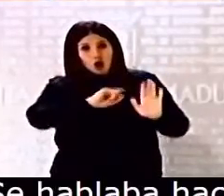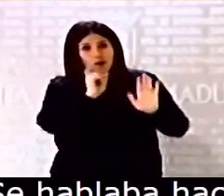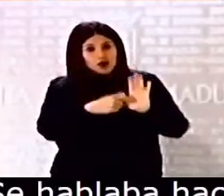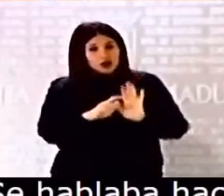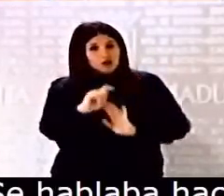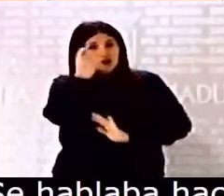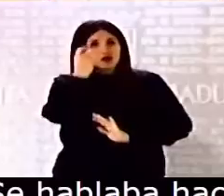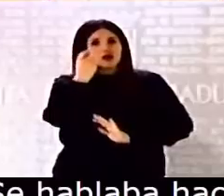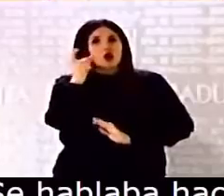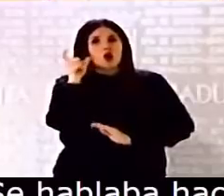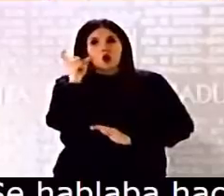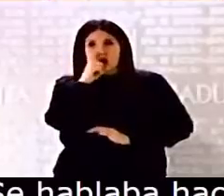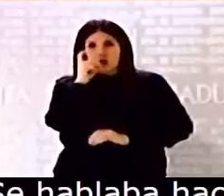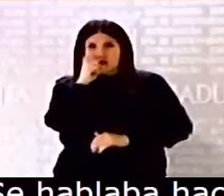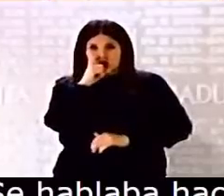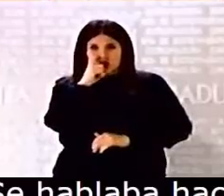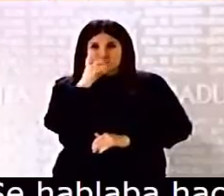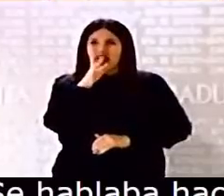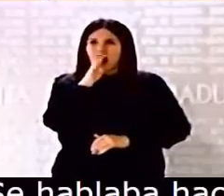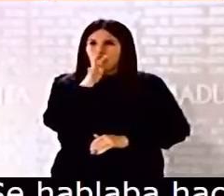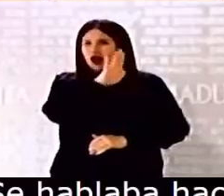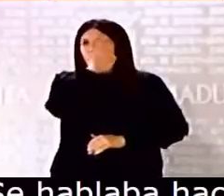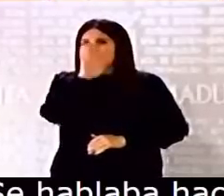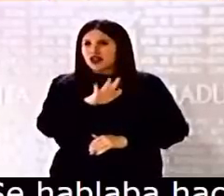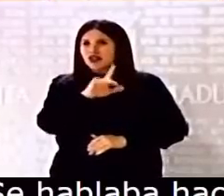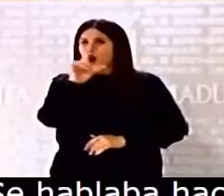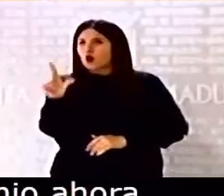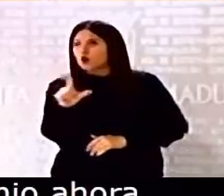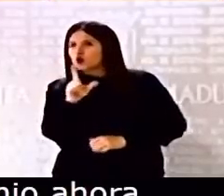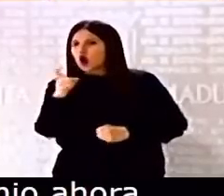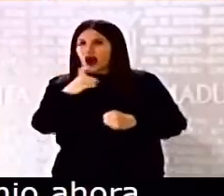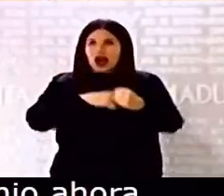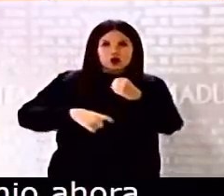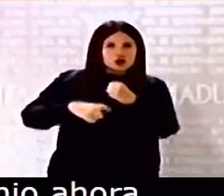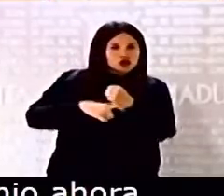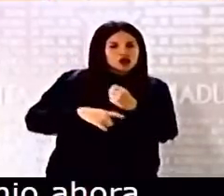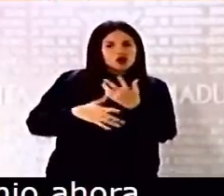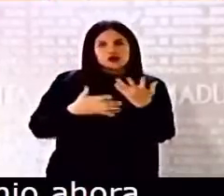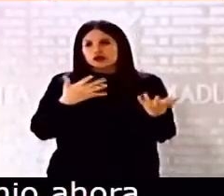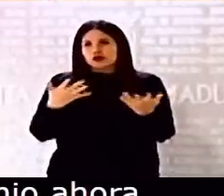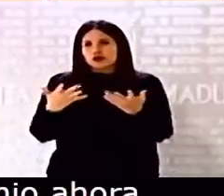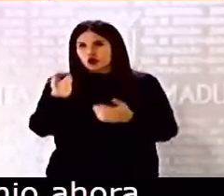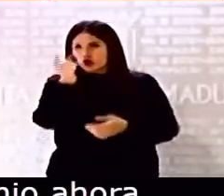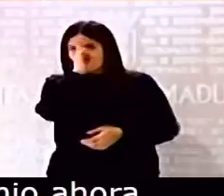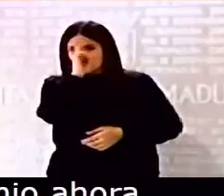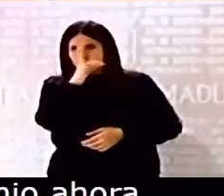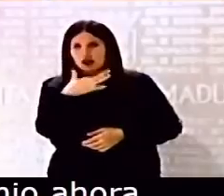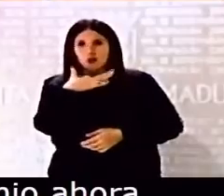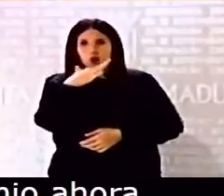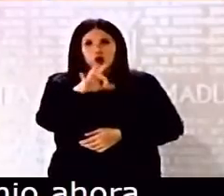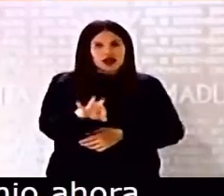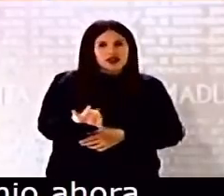escuchando hablar de meses de julio y agosto. Entonces, no sé si esto puede ser un compromiso, si puede